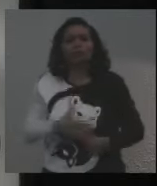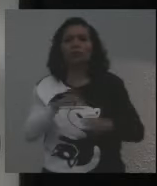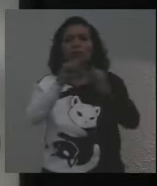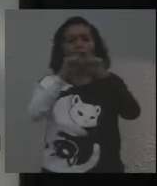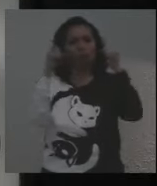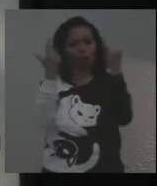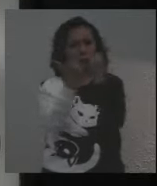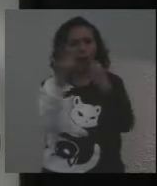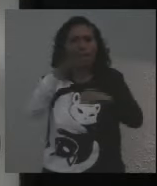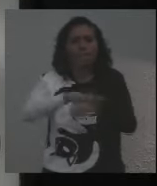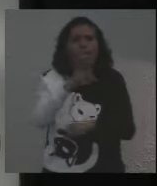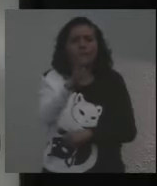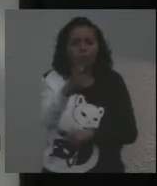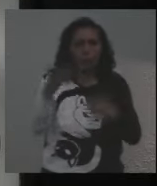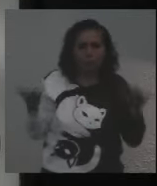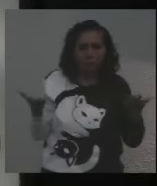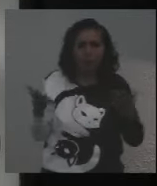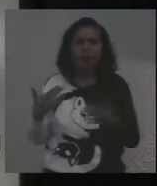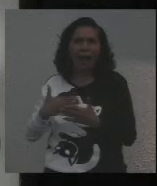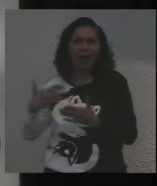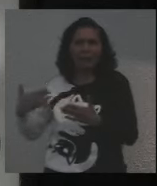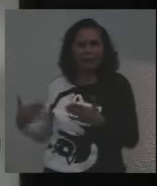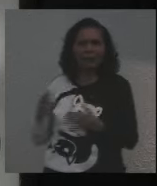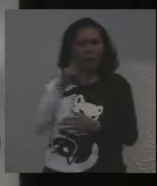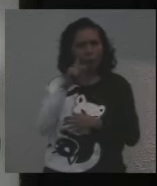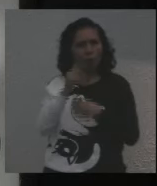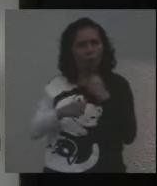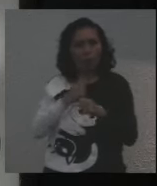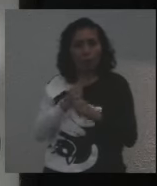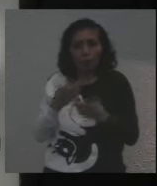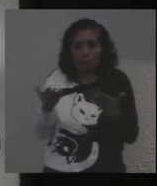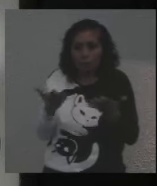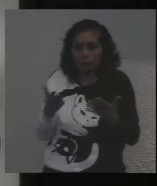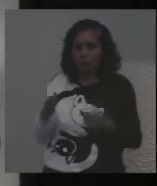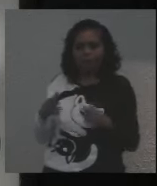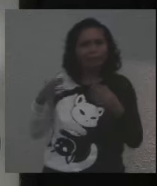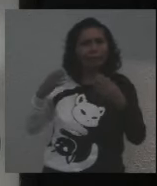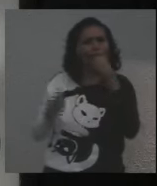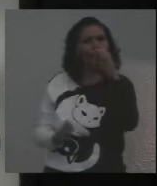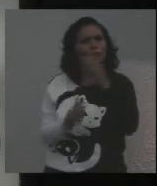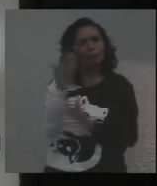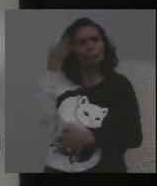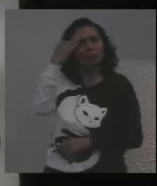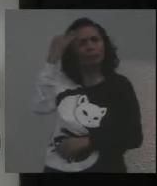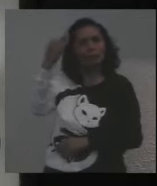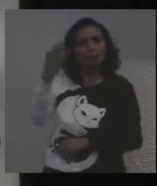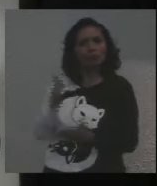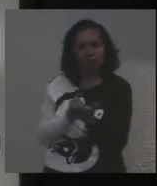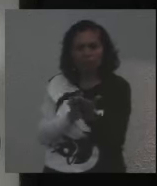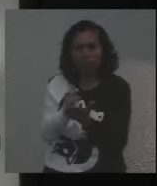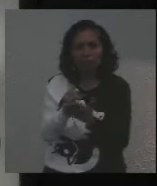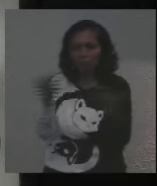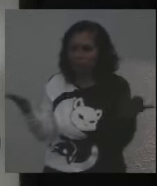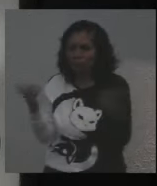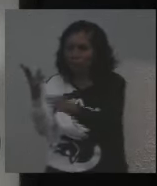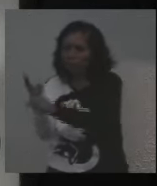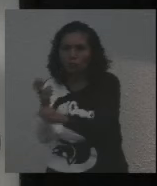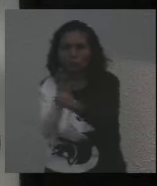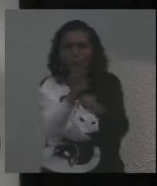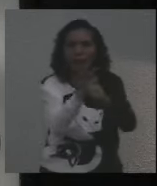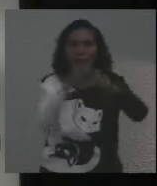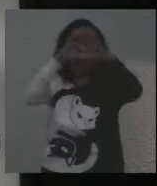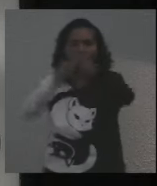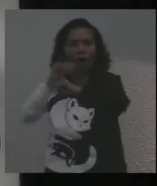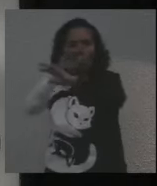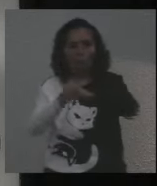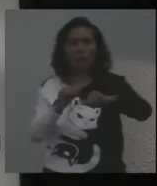eso hace poco más de un año en este nuevo tiempo del Estado decidimos convocar al nuevo acuerdo